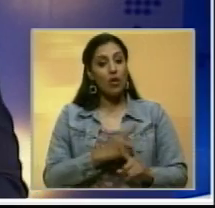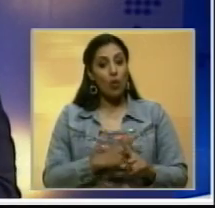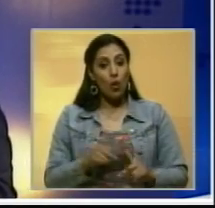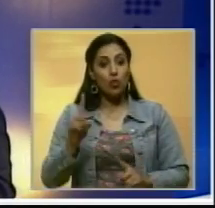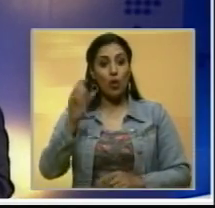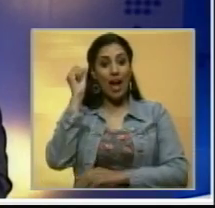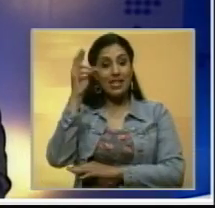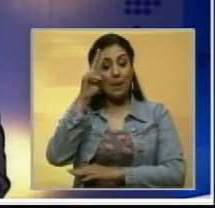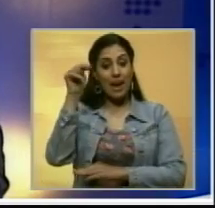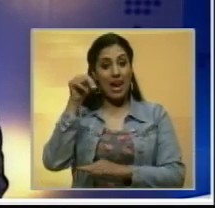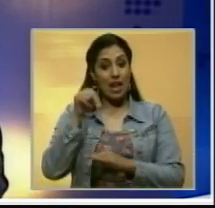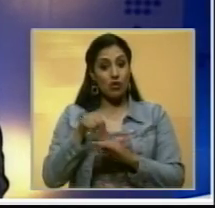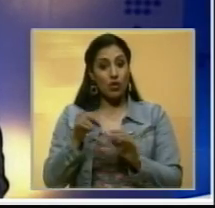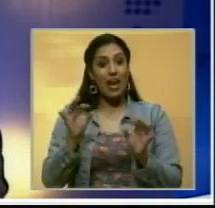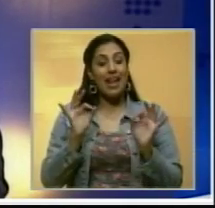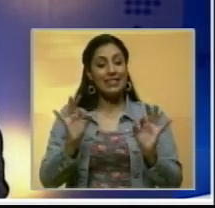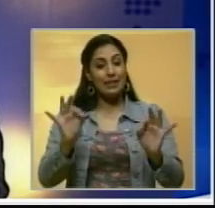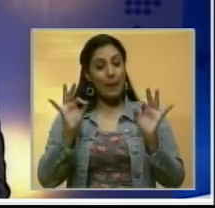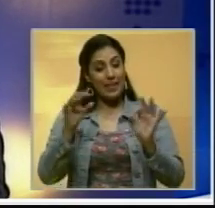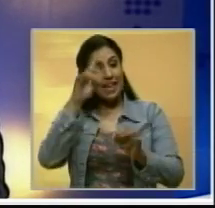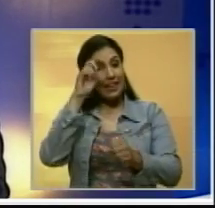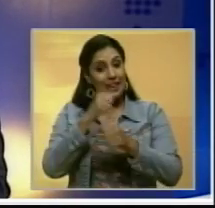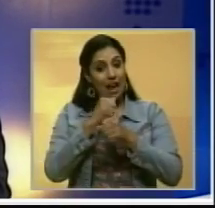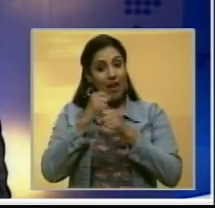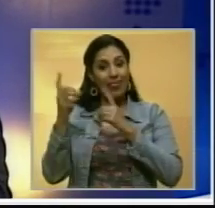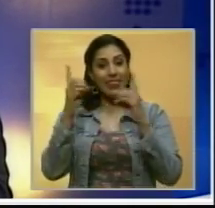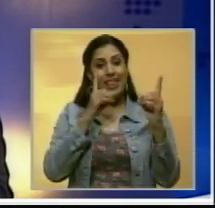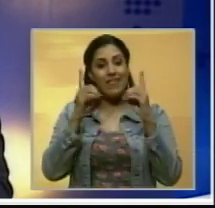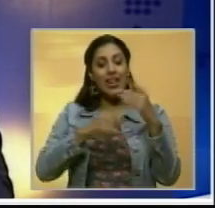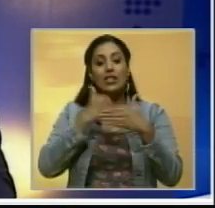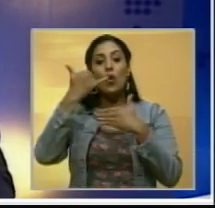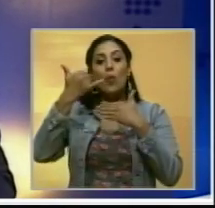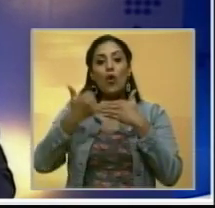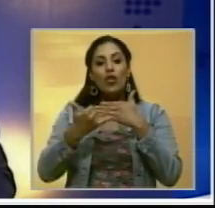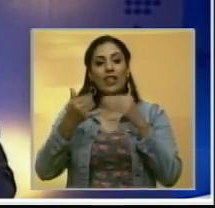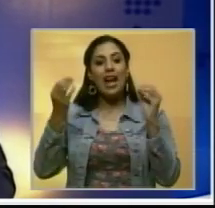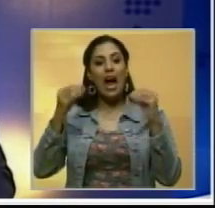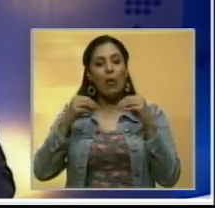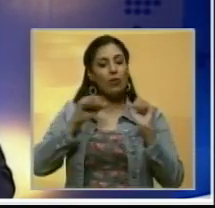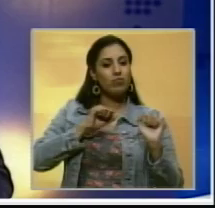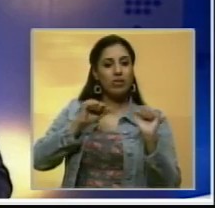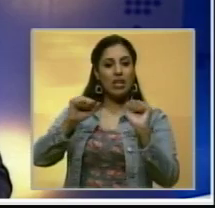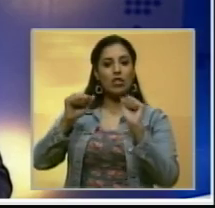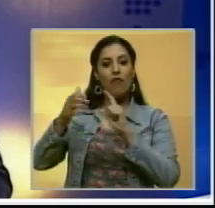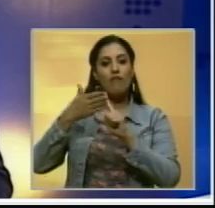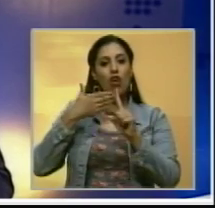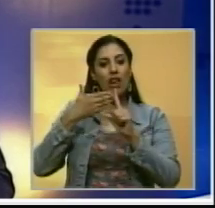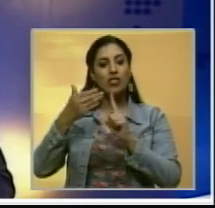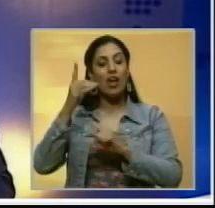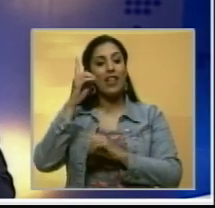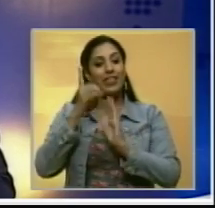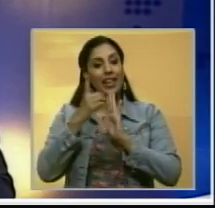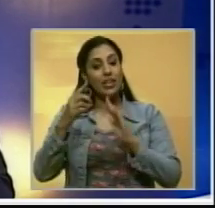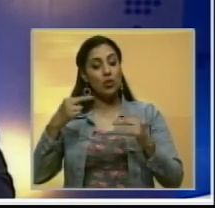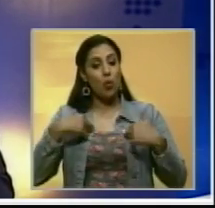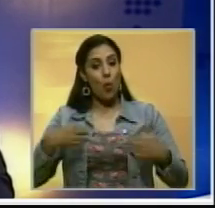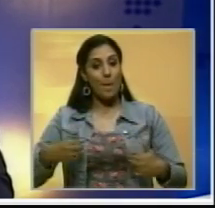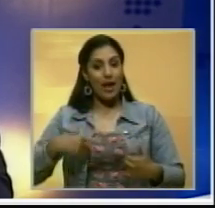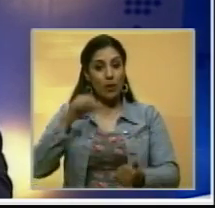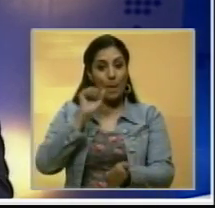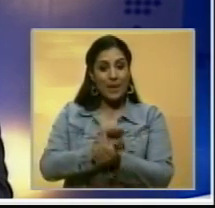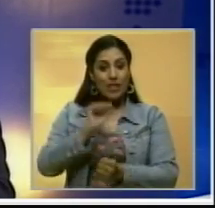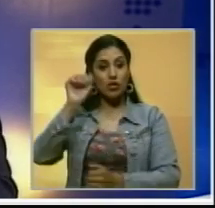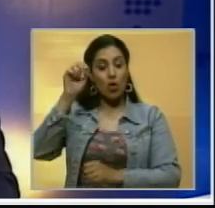Y la Asamblea Nacional, en sesión extraordinaria, debate un proyecto de acuerdo en rechazo a las violaciones a los derechos humanos de los presos